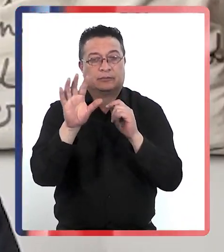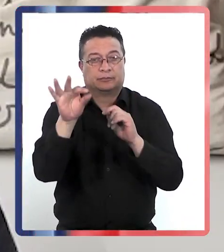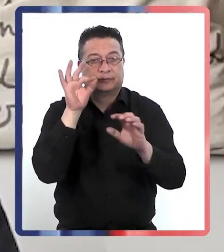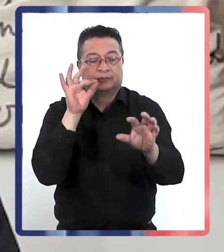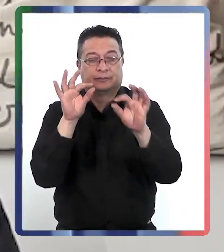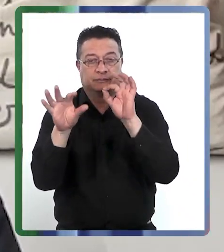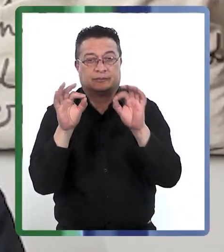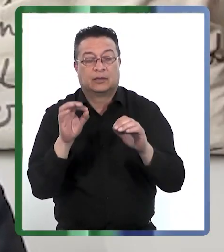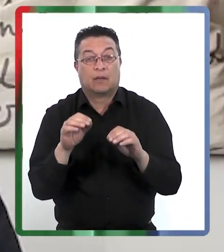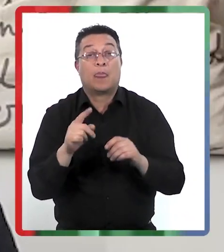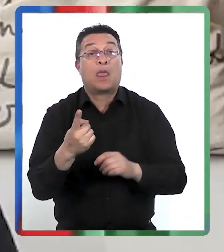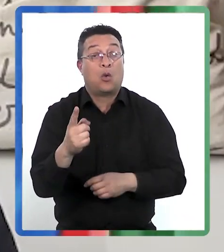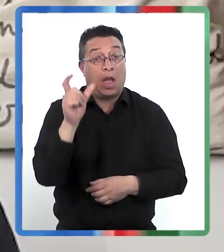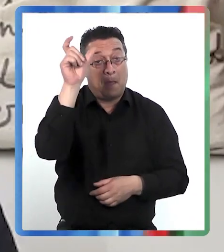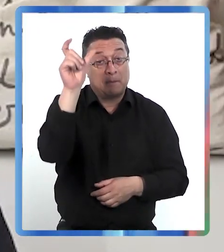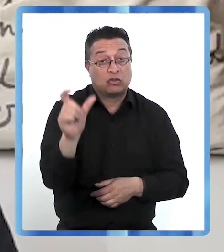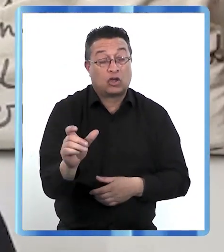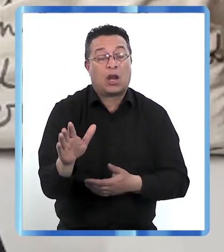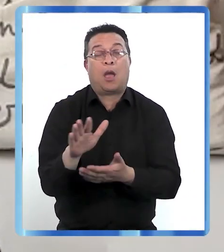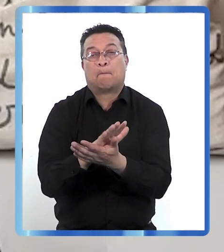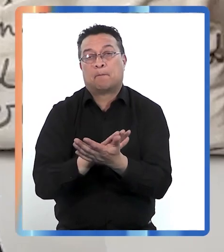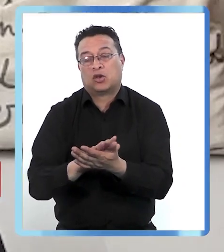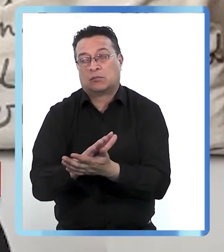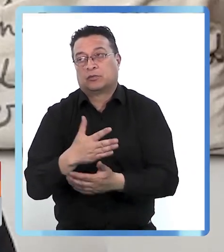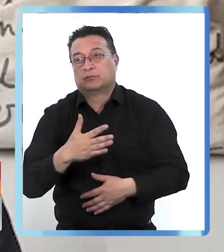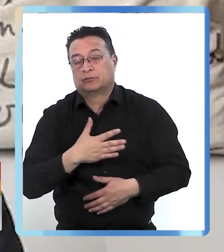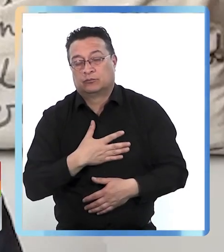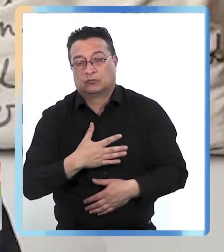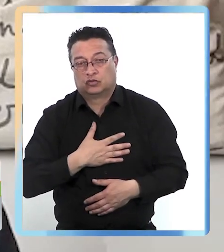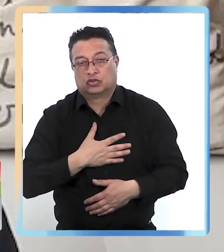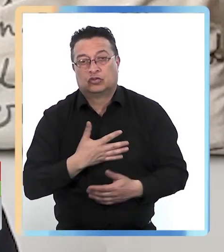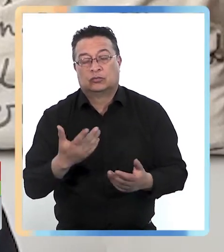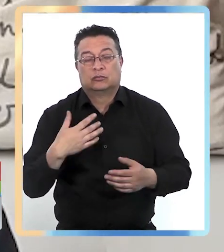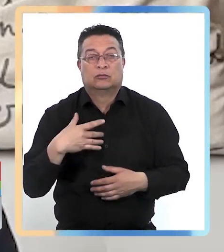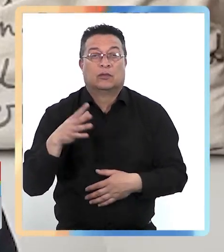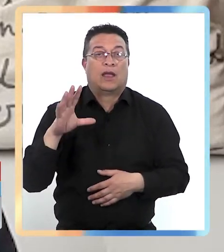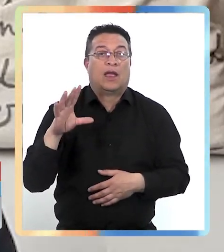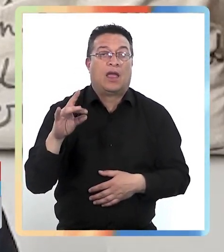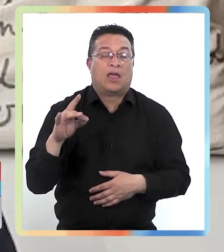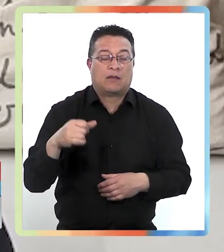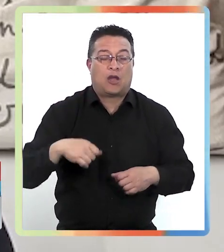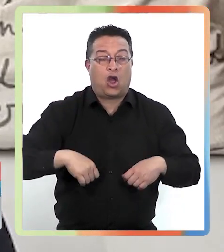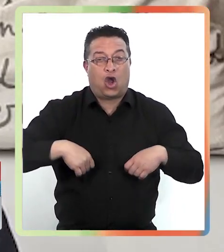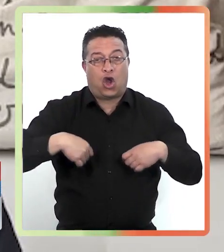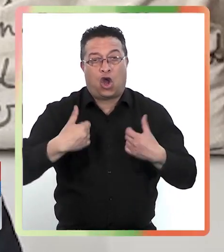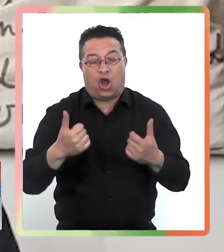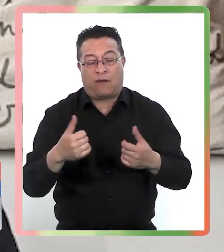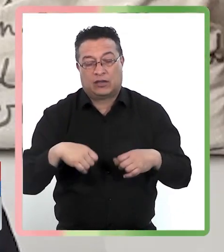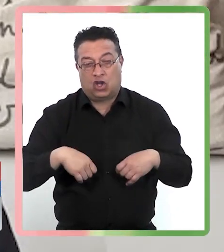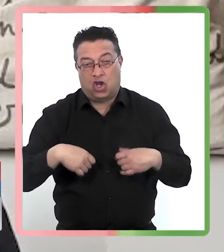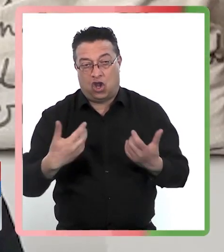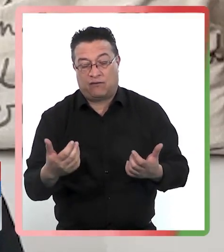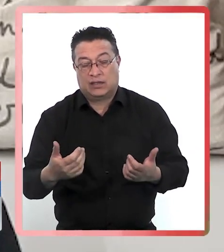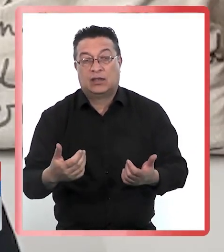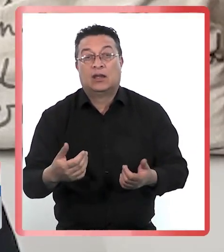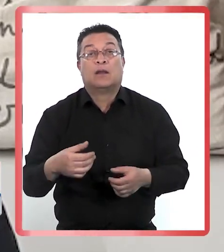puede modificar. Ahora, una persona, por ejemplo, yo, en una edad joven